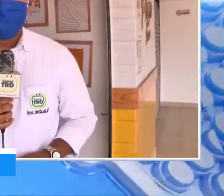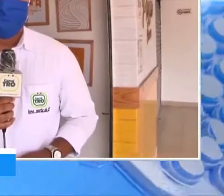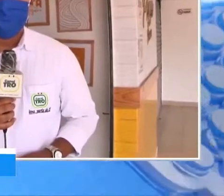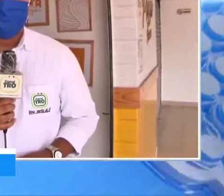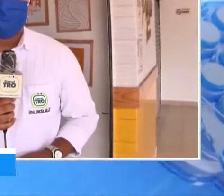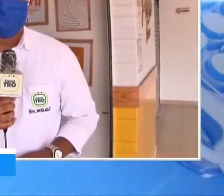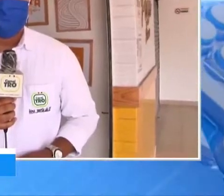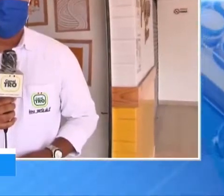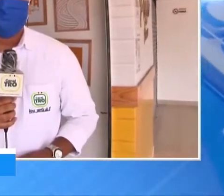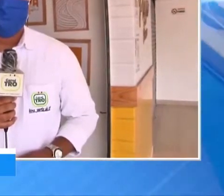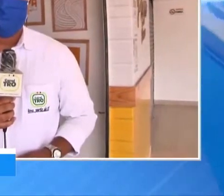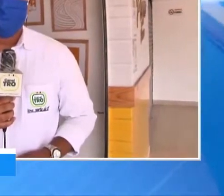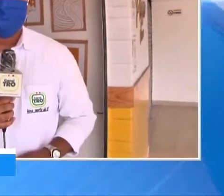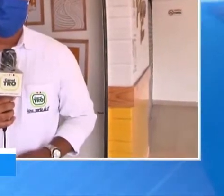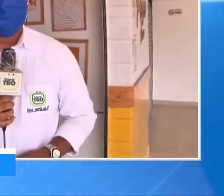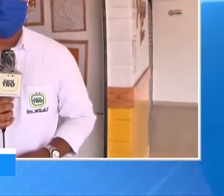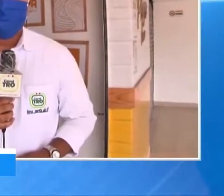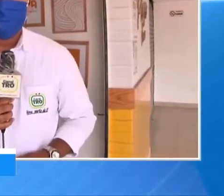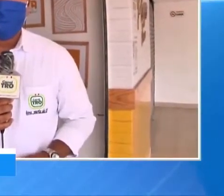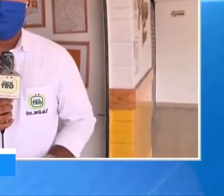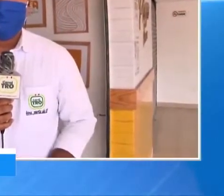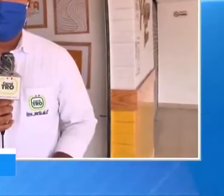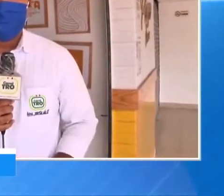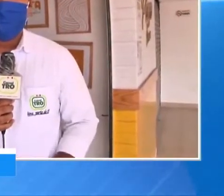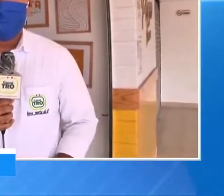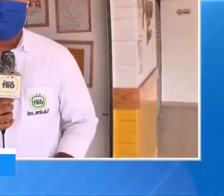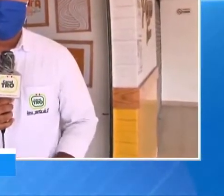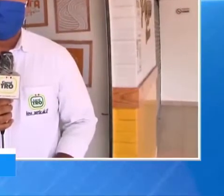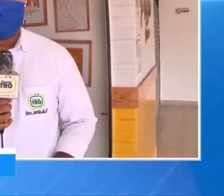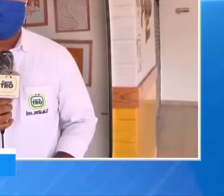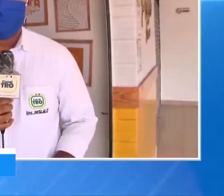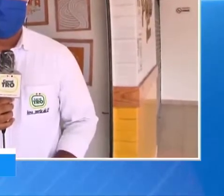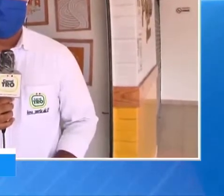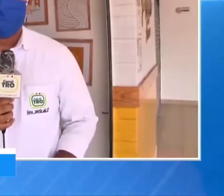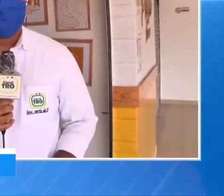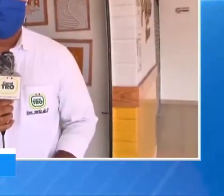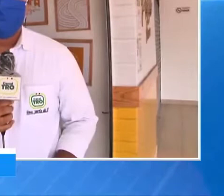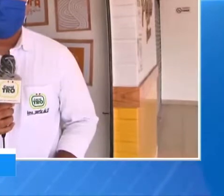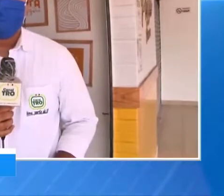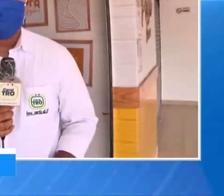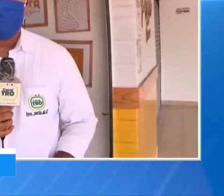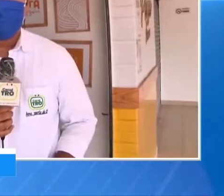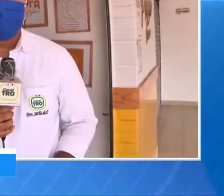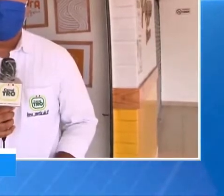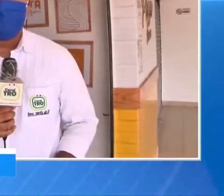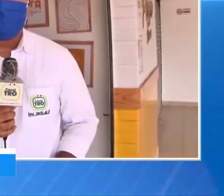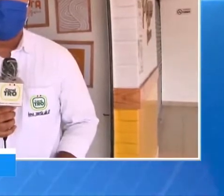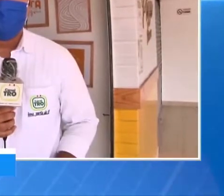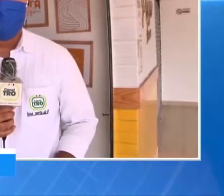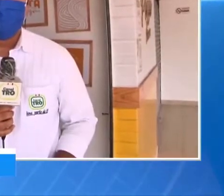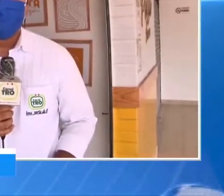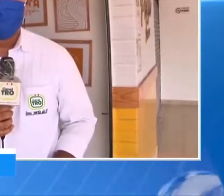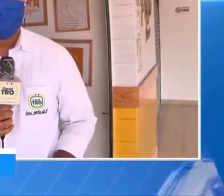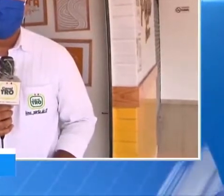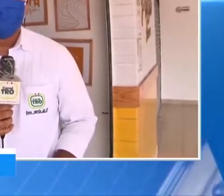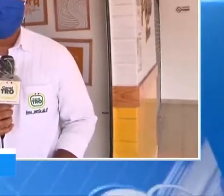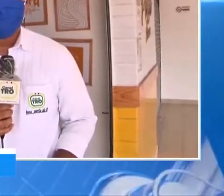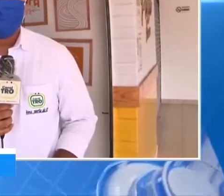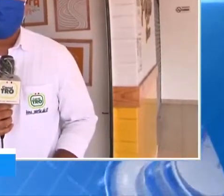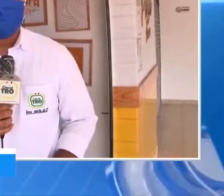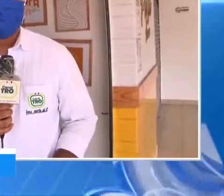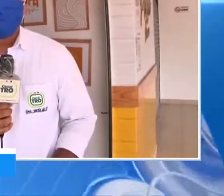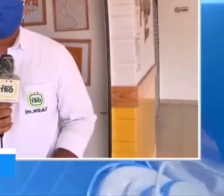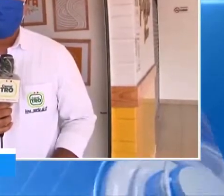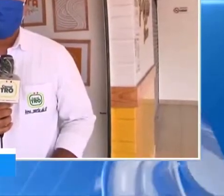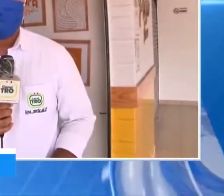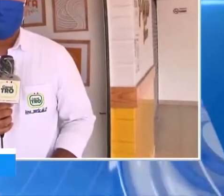y es que los mandatarios locales han decidido cuáles serán las nuevas medidas que se mantendrán en este caso en santander nuestro compañero josé elías martínez se encuentra desde